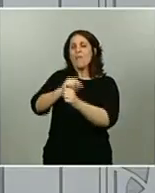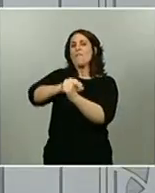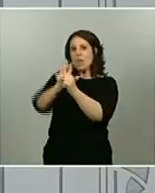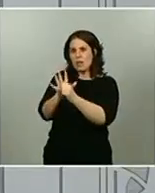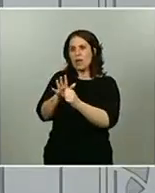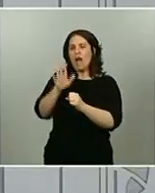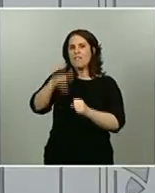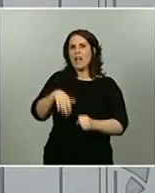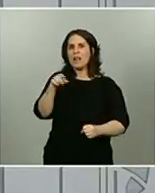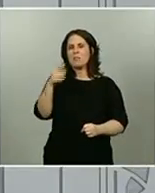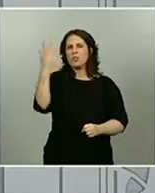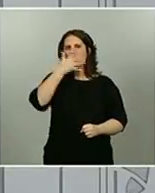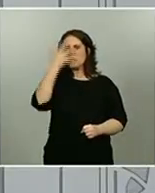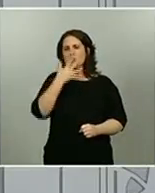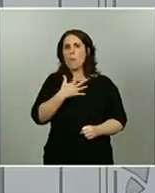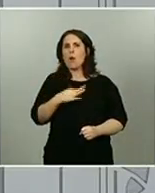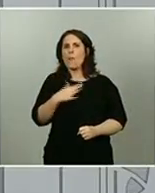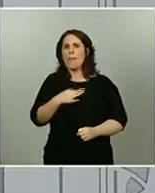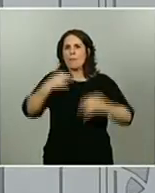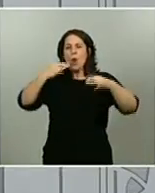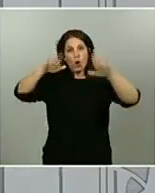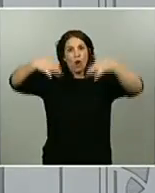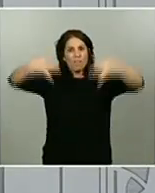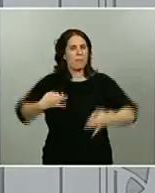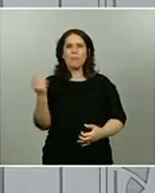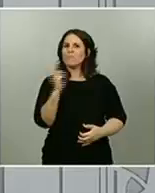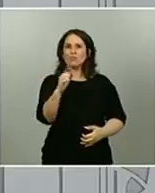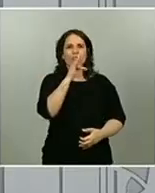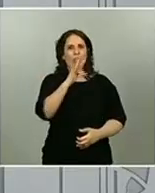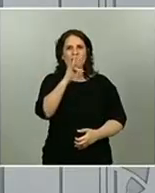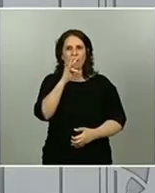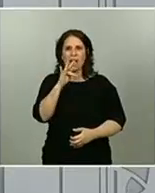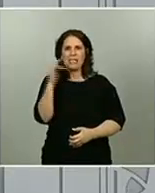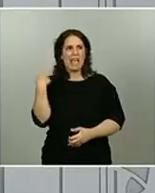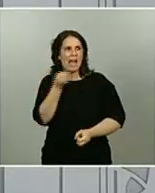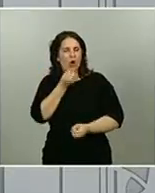sospechosos o probables, pero no confirmados, y por lo tanto se tenían que poner en otro paquete.